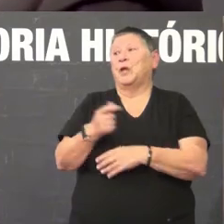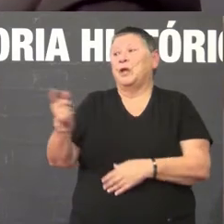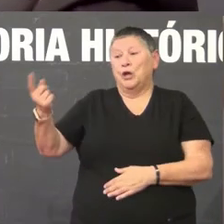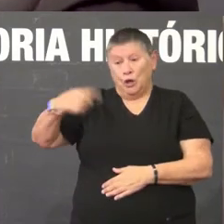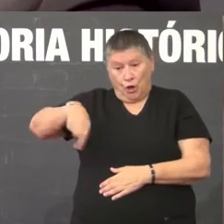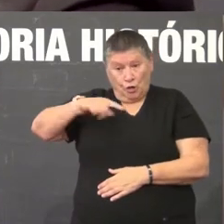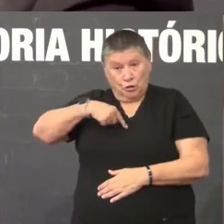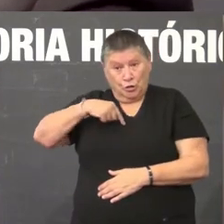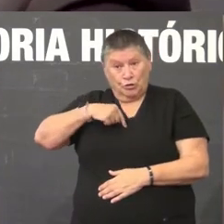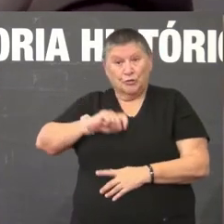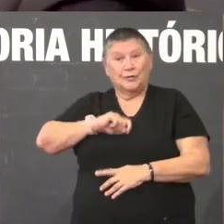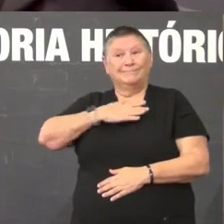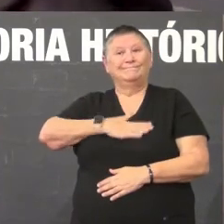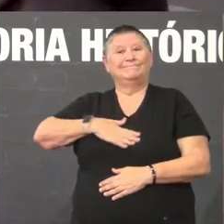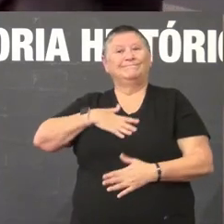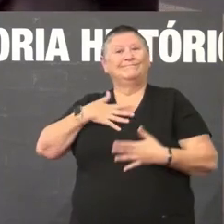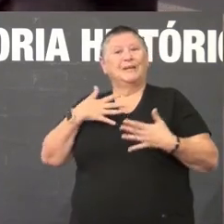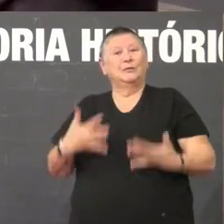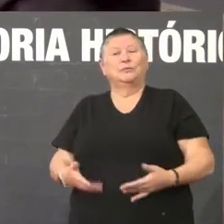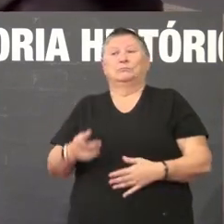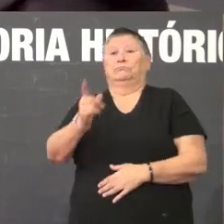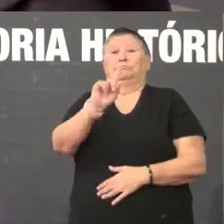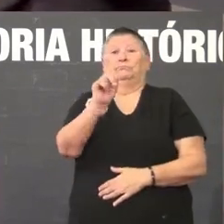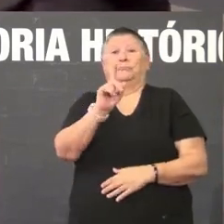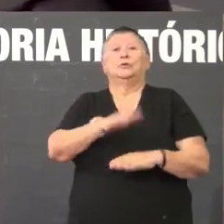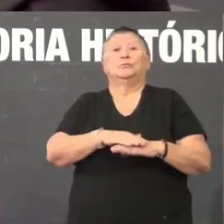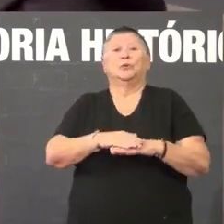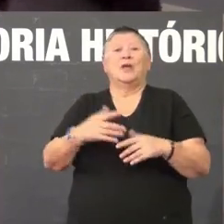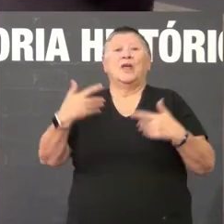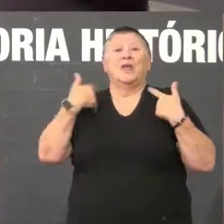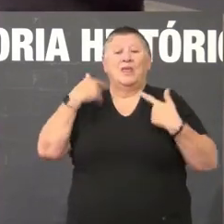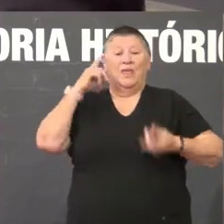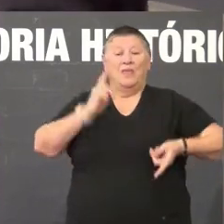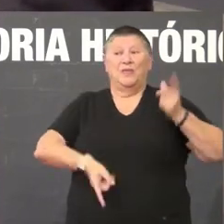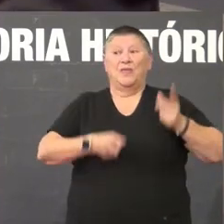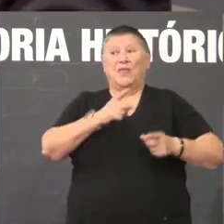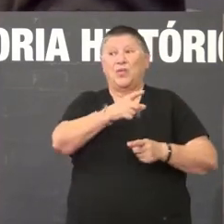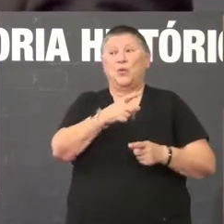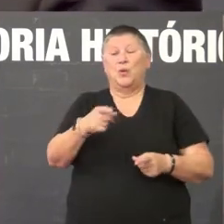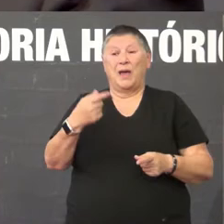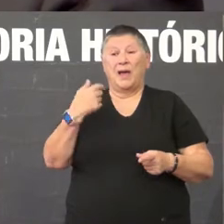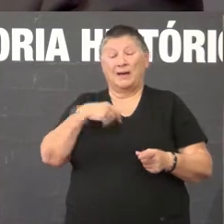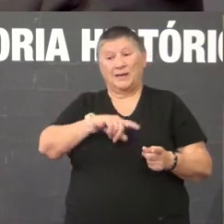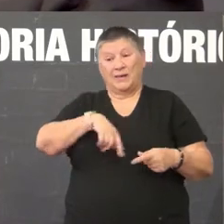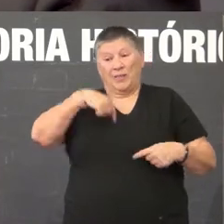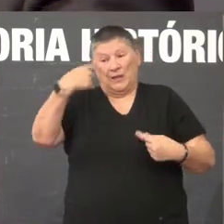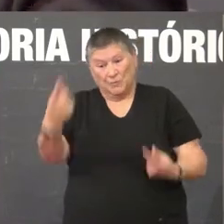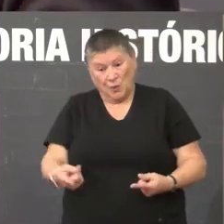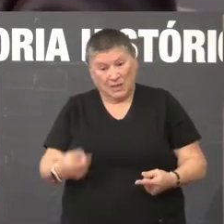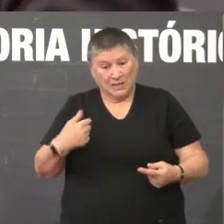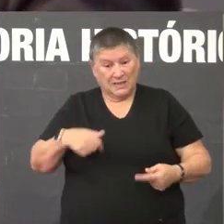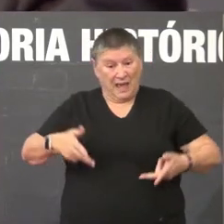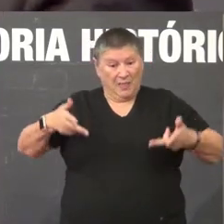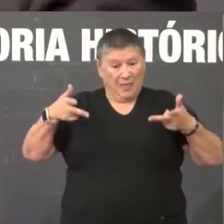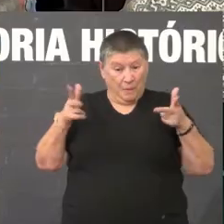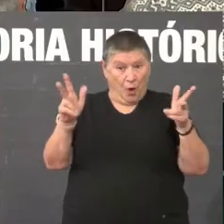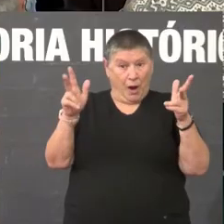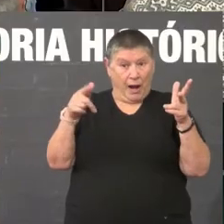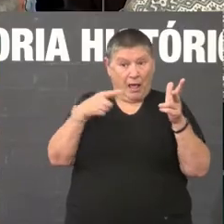satisfechos, después de haber sufrido durante la dictadura, que en el pleno periodo de la democracia, y ya estamos